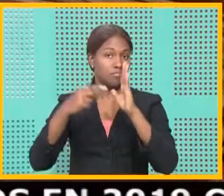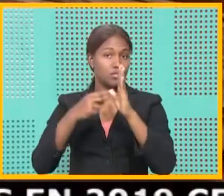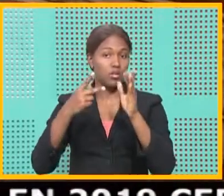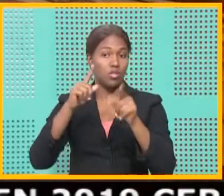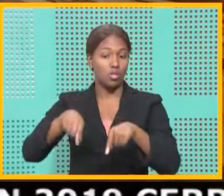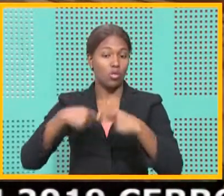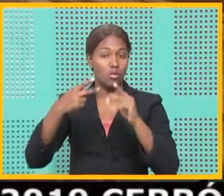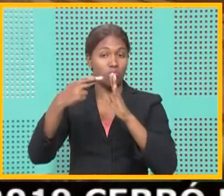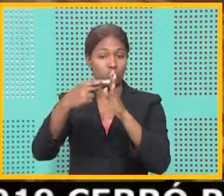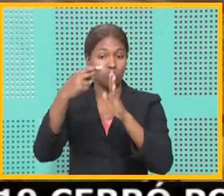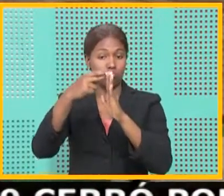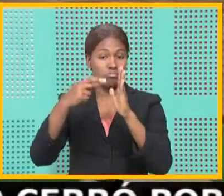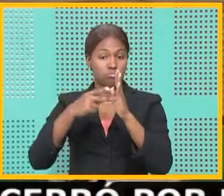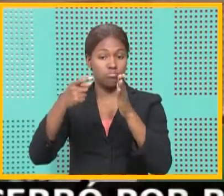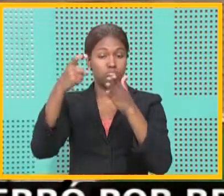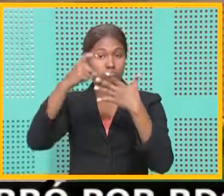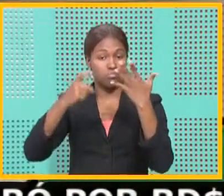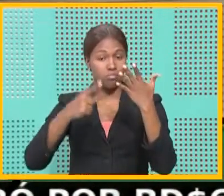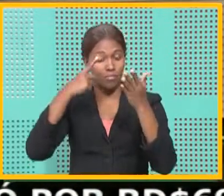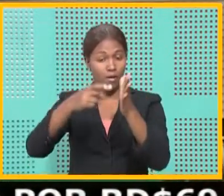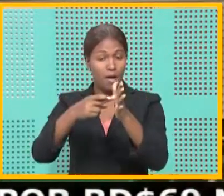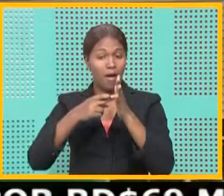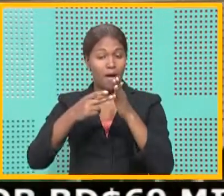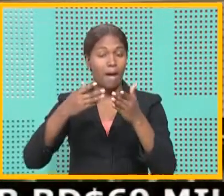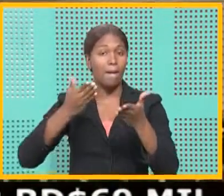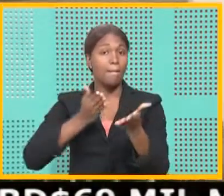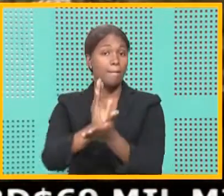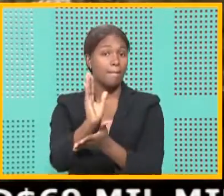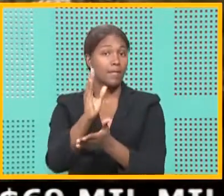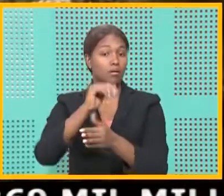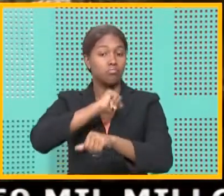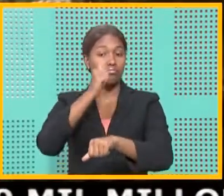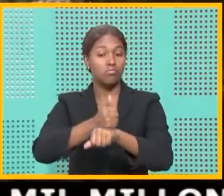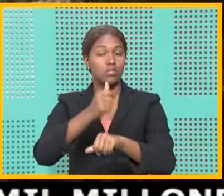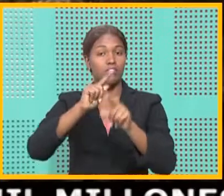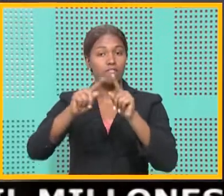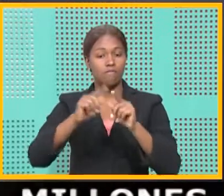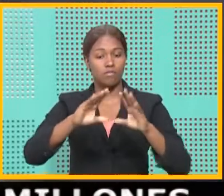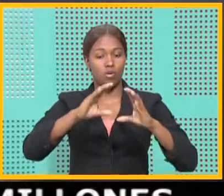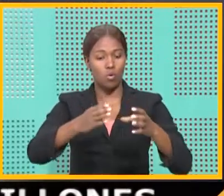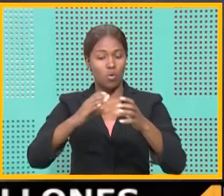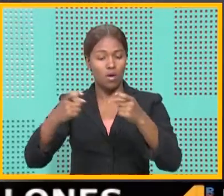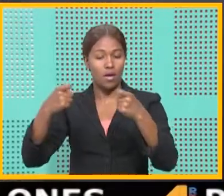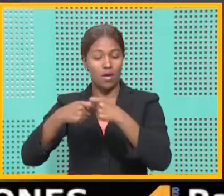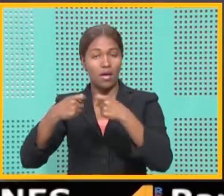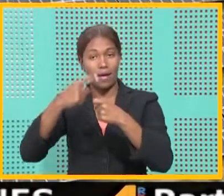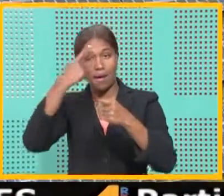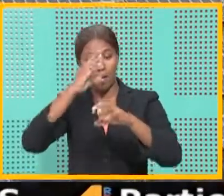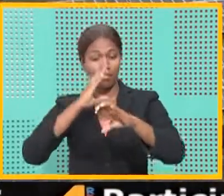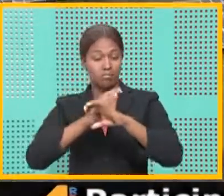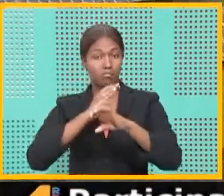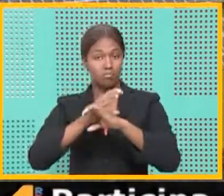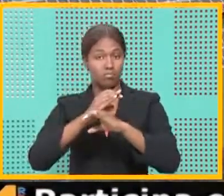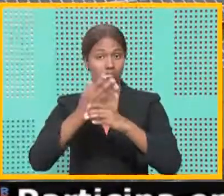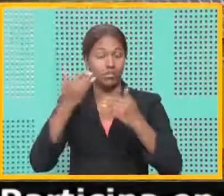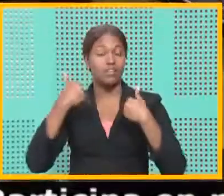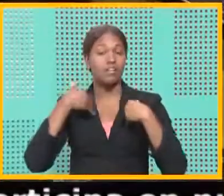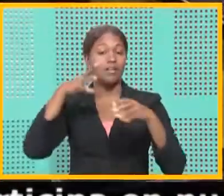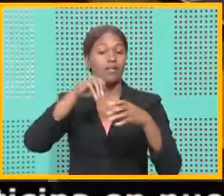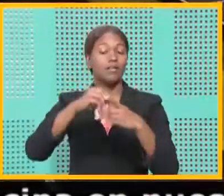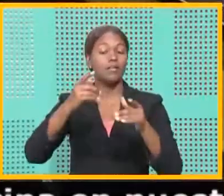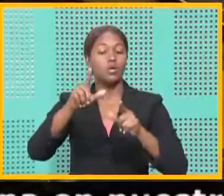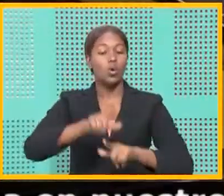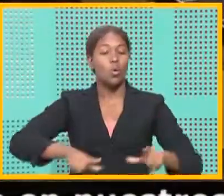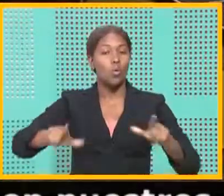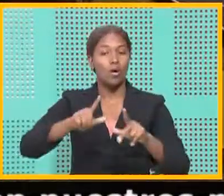los requisitos para el otorgamiento de permisos para instalar estaciones de carga para vehículos eléctricos, lo que incluye